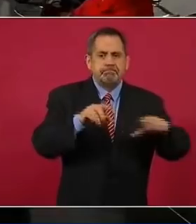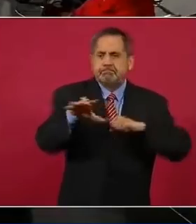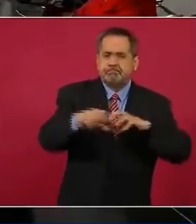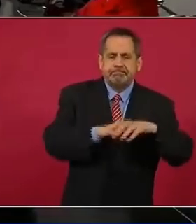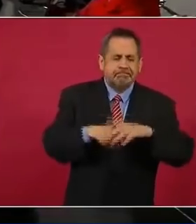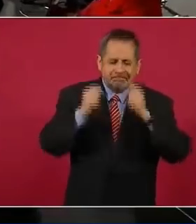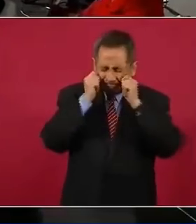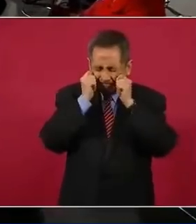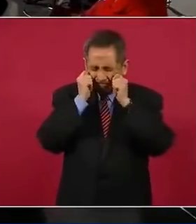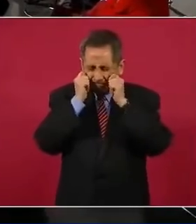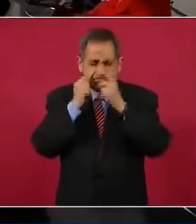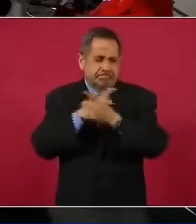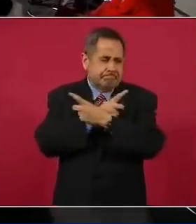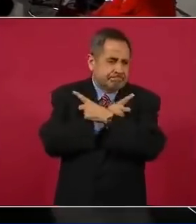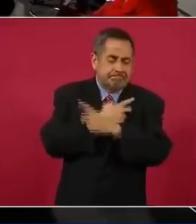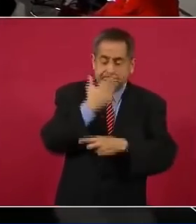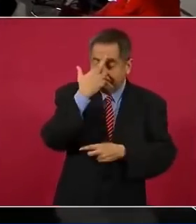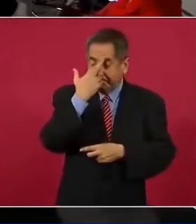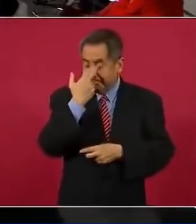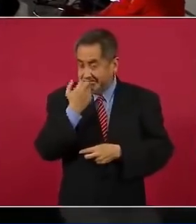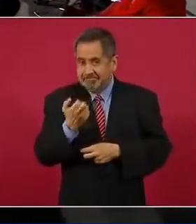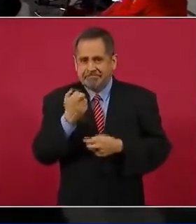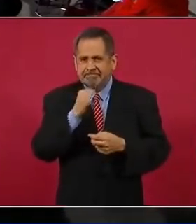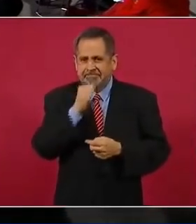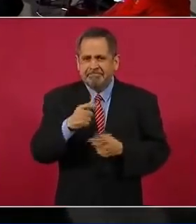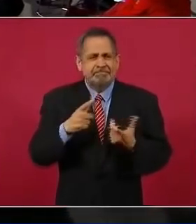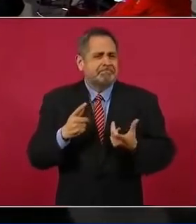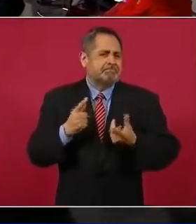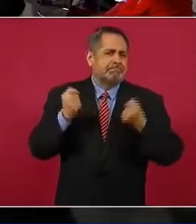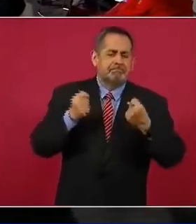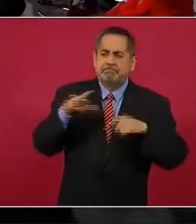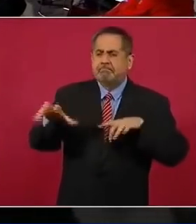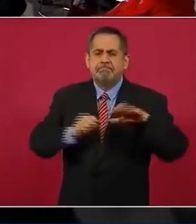sin escrúpulos morales de ninguna índole,